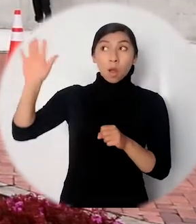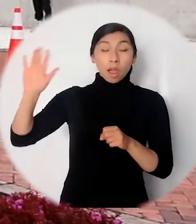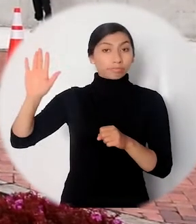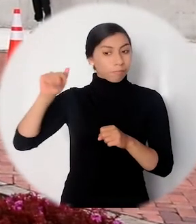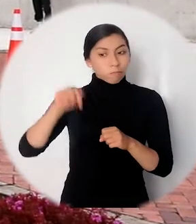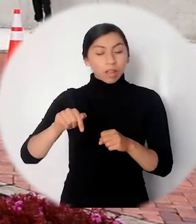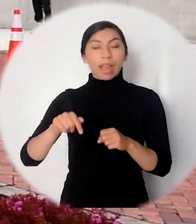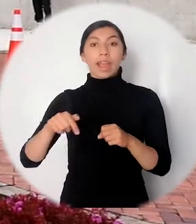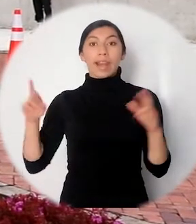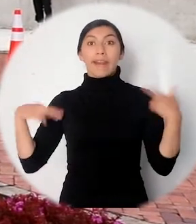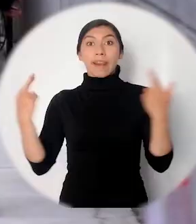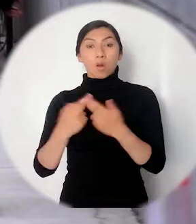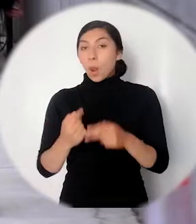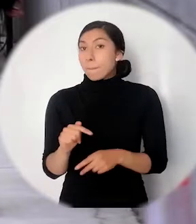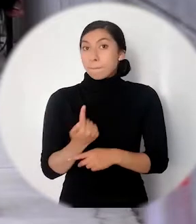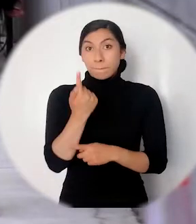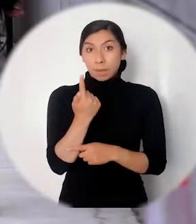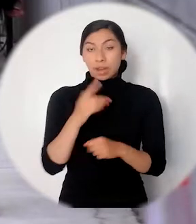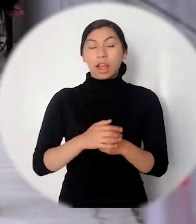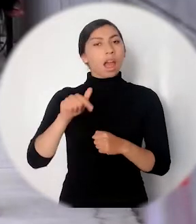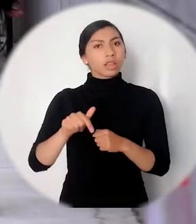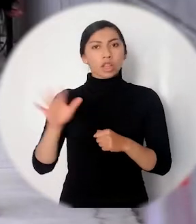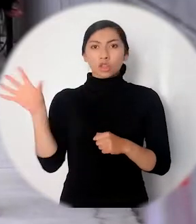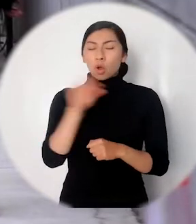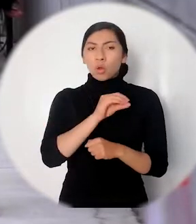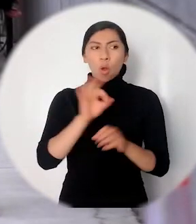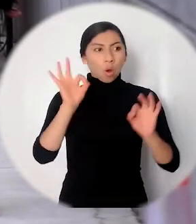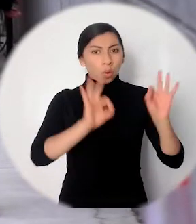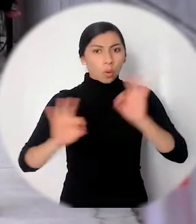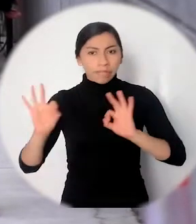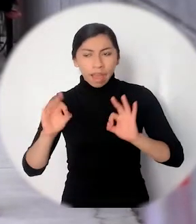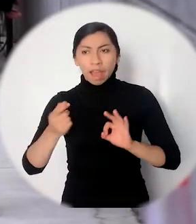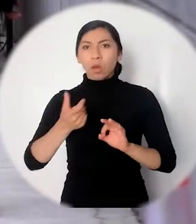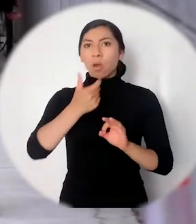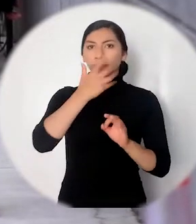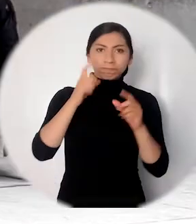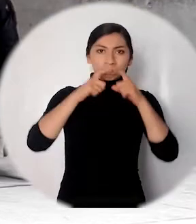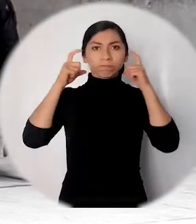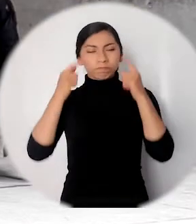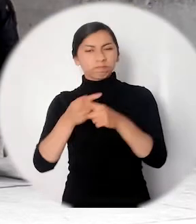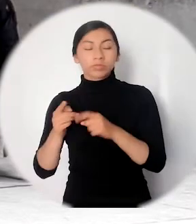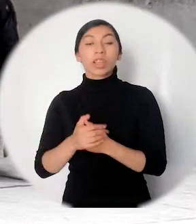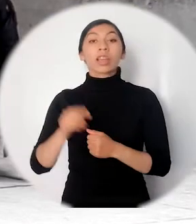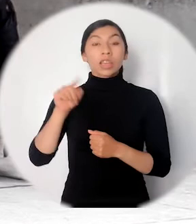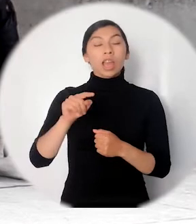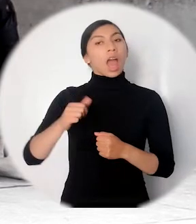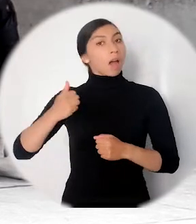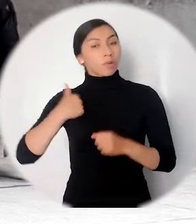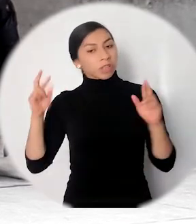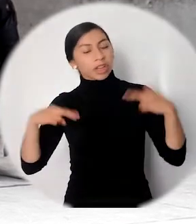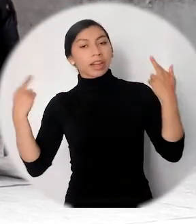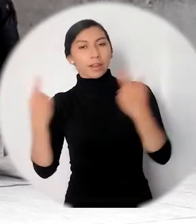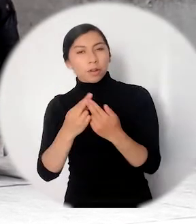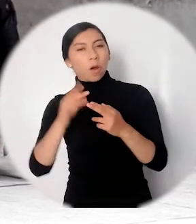manera presencial y cumpliendo con todos los protocolos de bioseguridad, una jornada en la que se identificaron necesidades y se actualizaron los datos de las